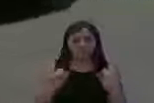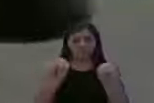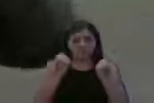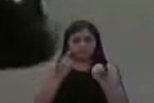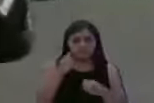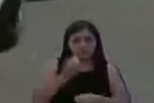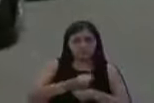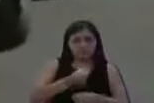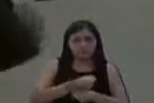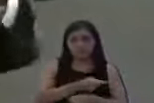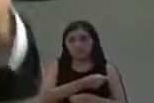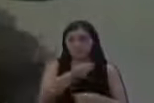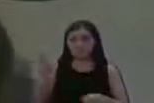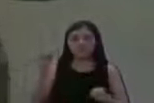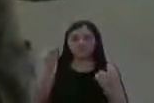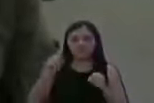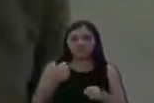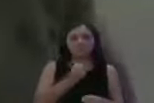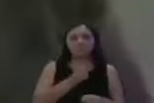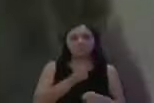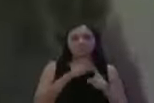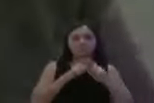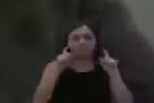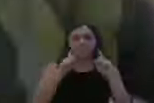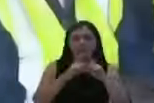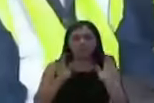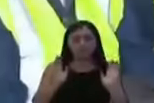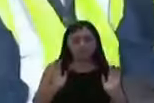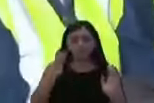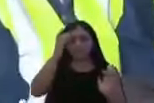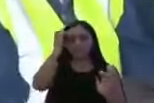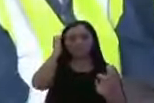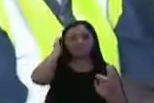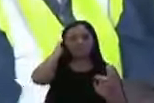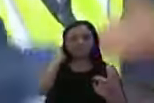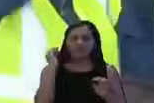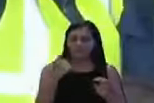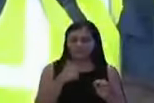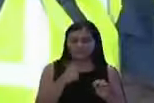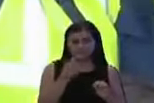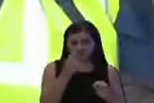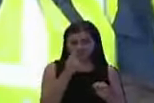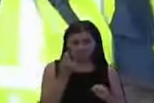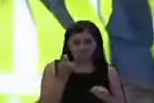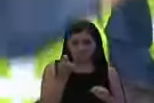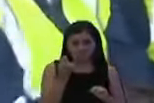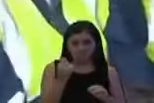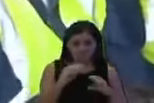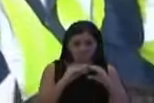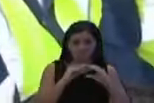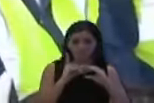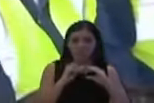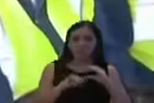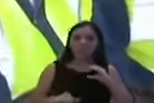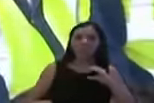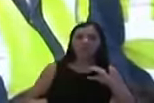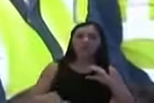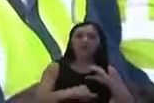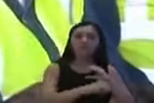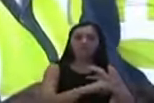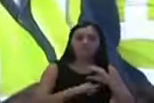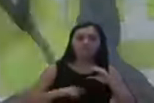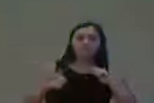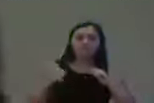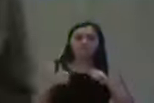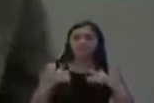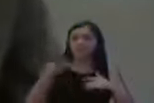trabajadores para que ustedes sean propietarios de la empresa compañeros no nos interesa 20 centavos nos interesa que se democratice la propiedad entonces vienen acá y